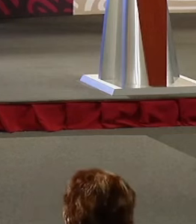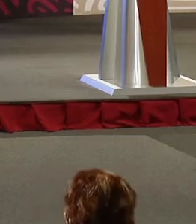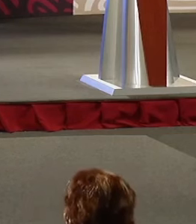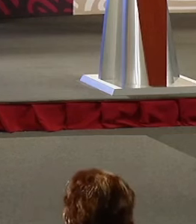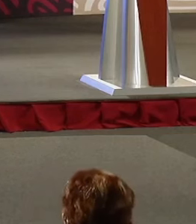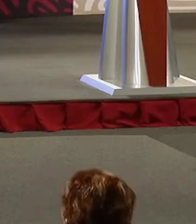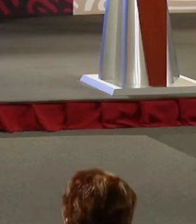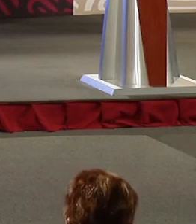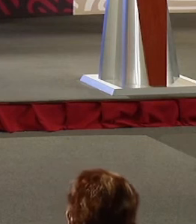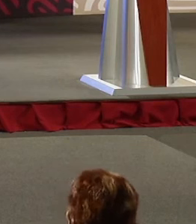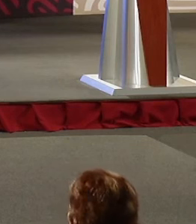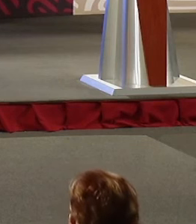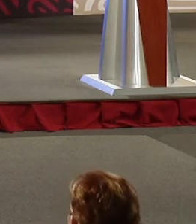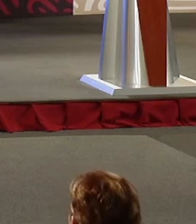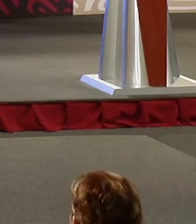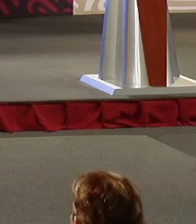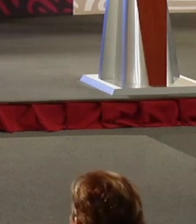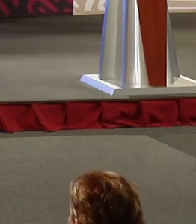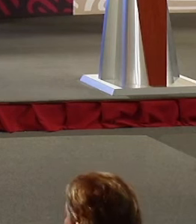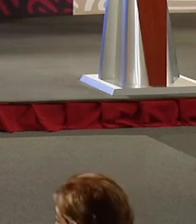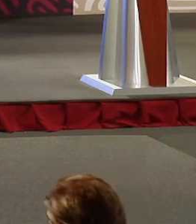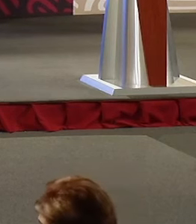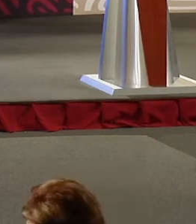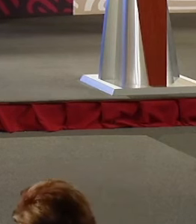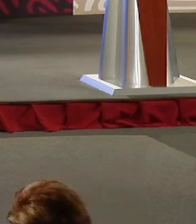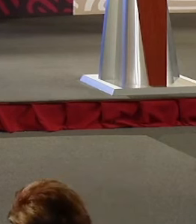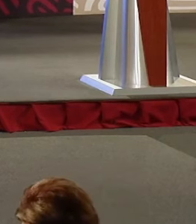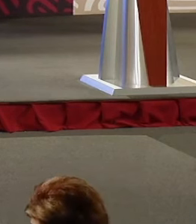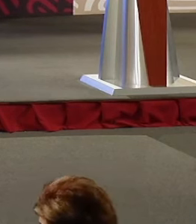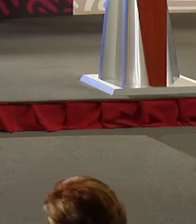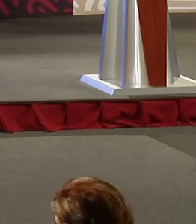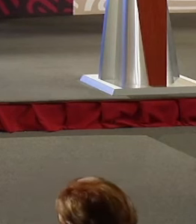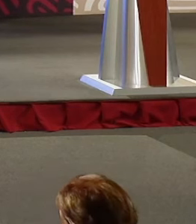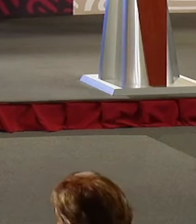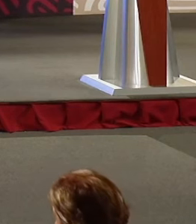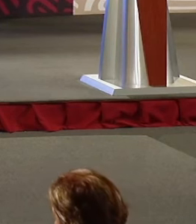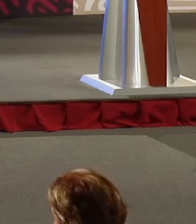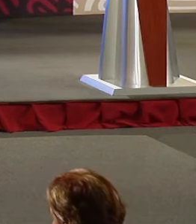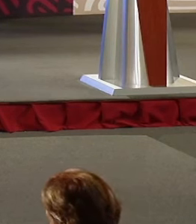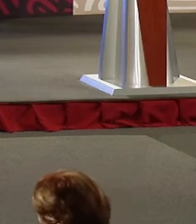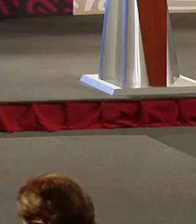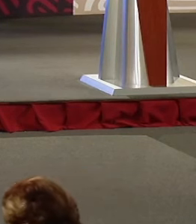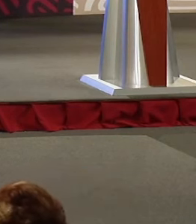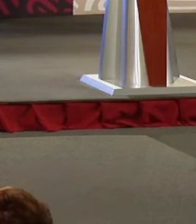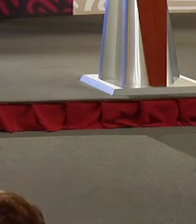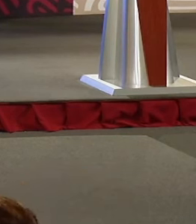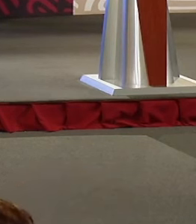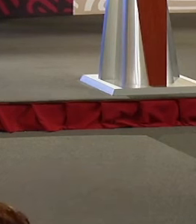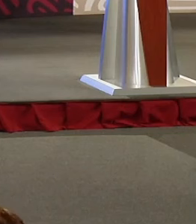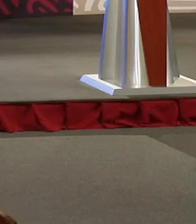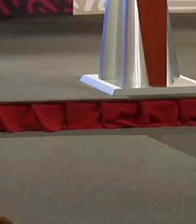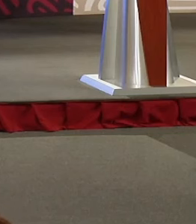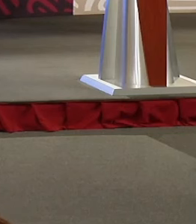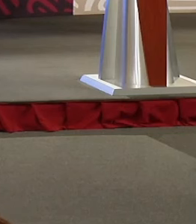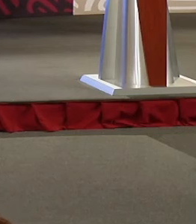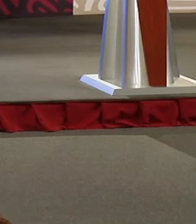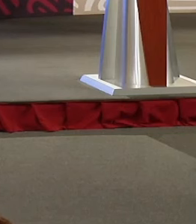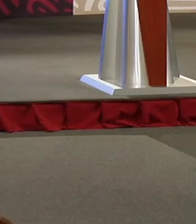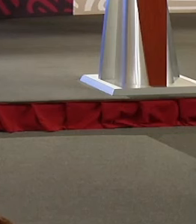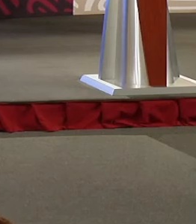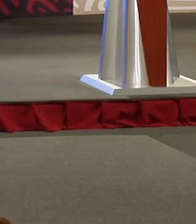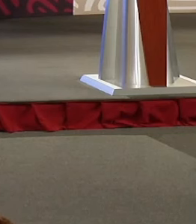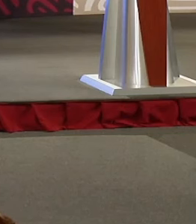nuestro presidente, que en lugar de veredas abrió avenidas. Hoy también esta es